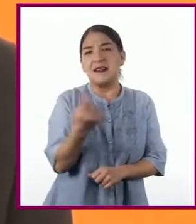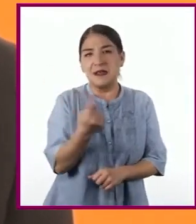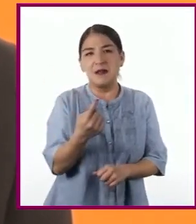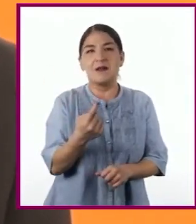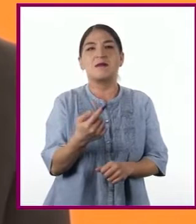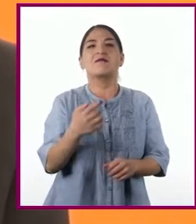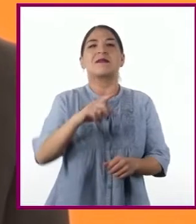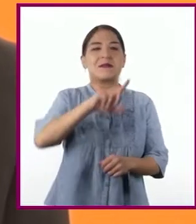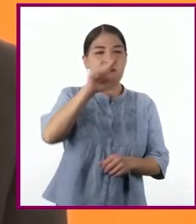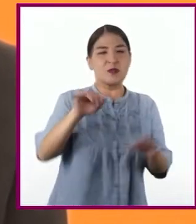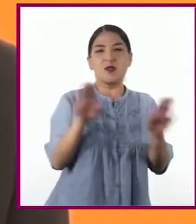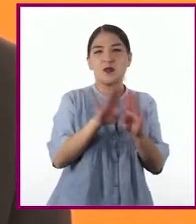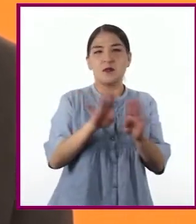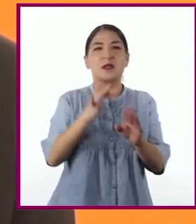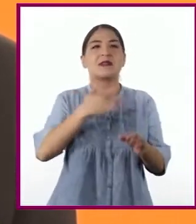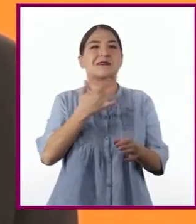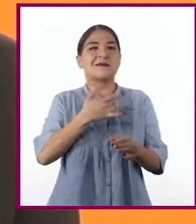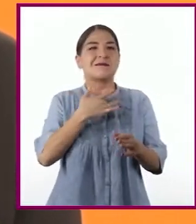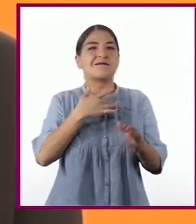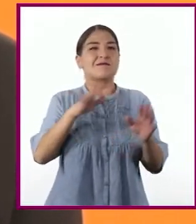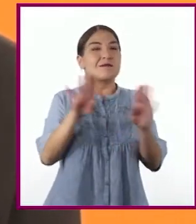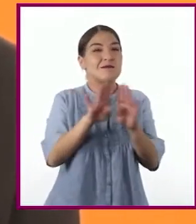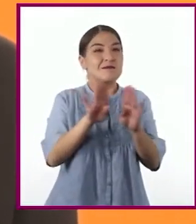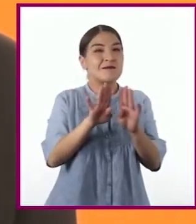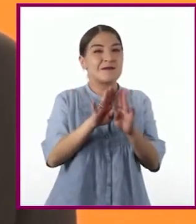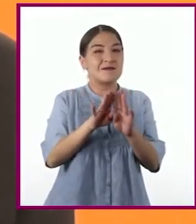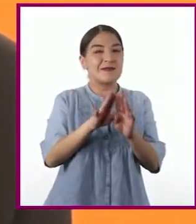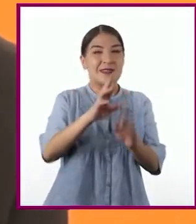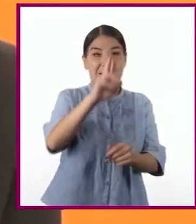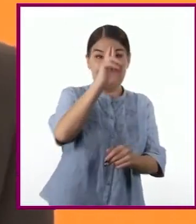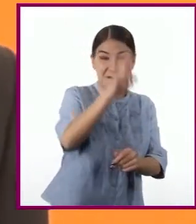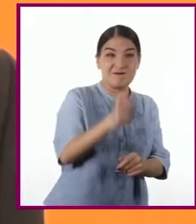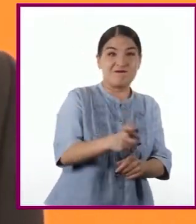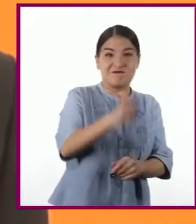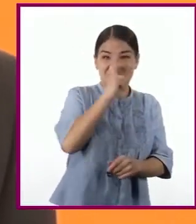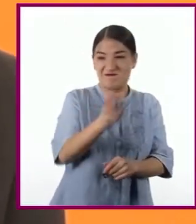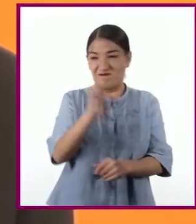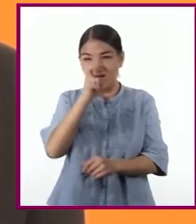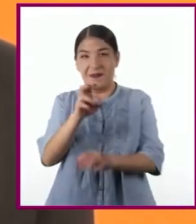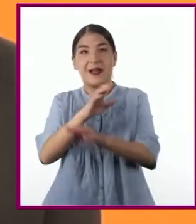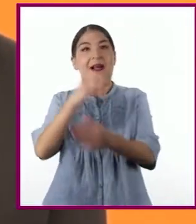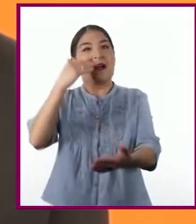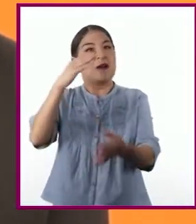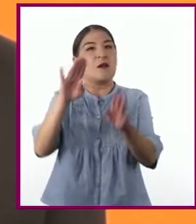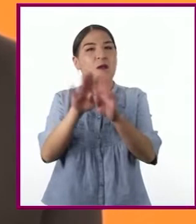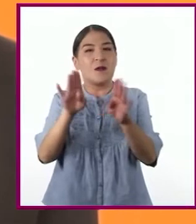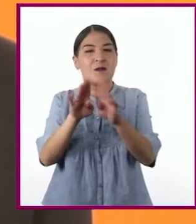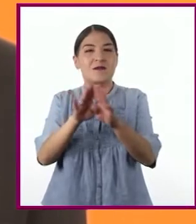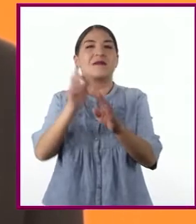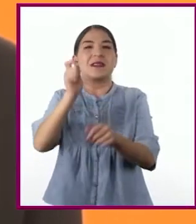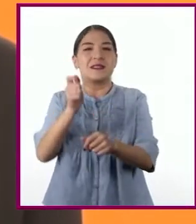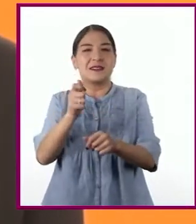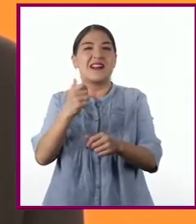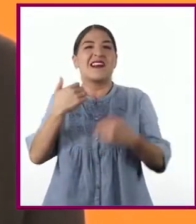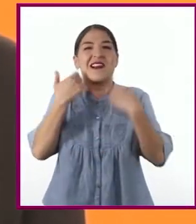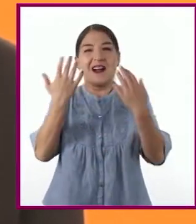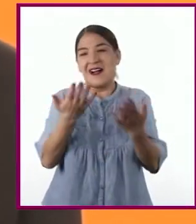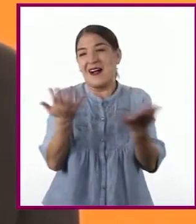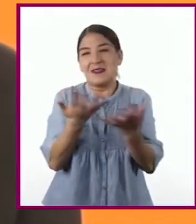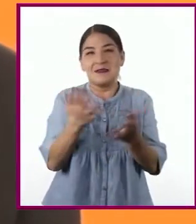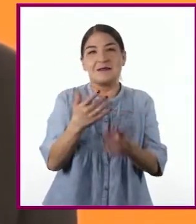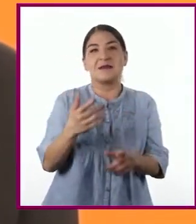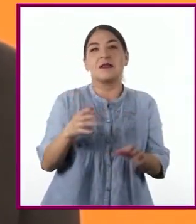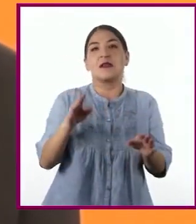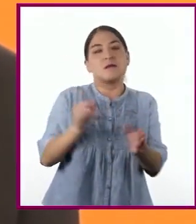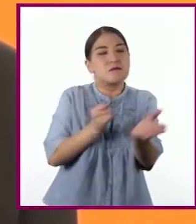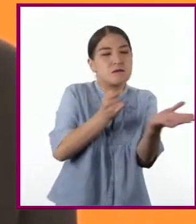existan ciertos límites, de modo que si bien la libertad permite tomar decisiones y actuar, es decir, hacer lo que cada